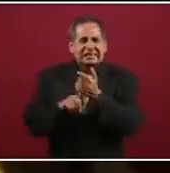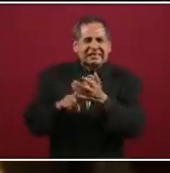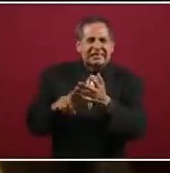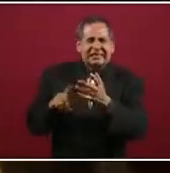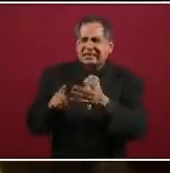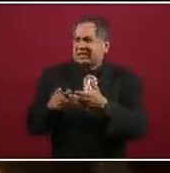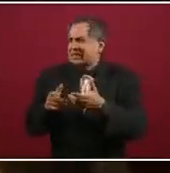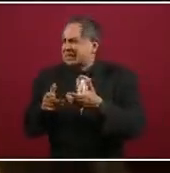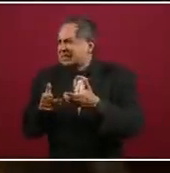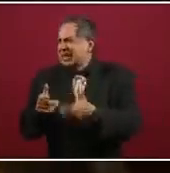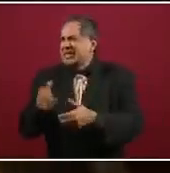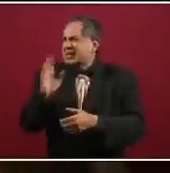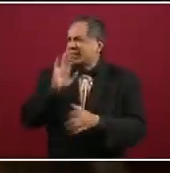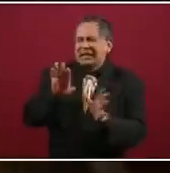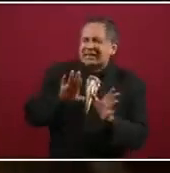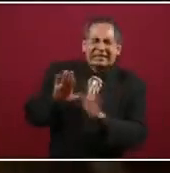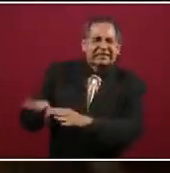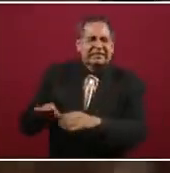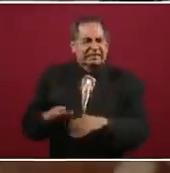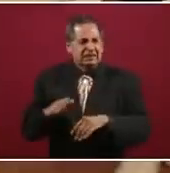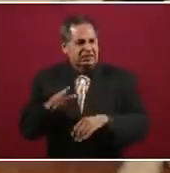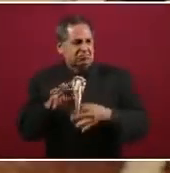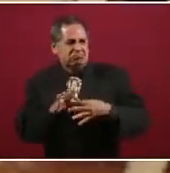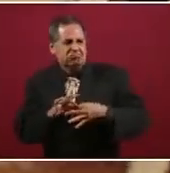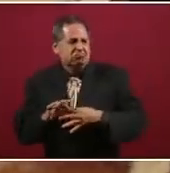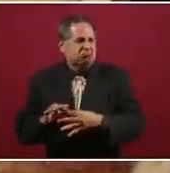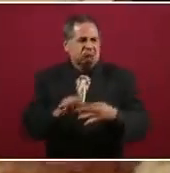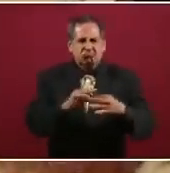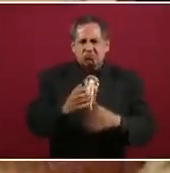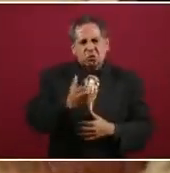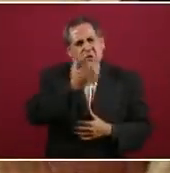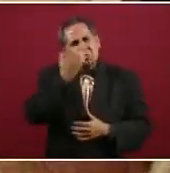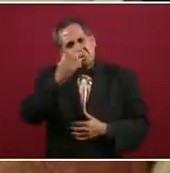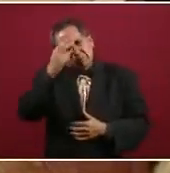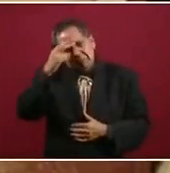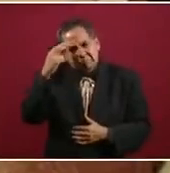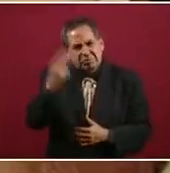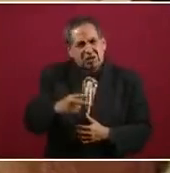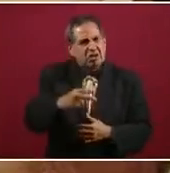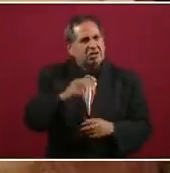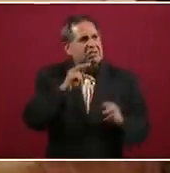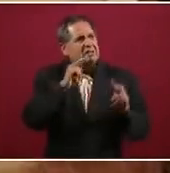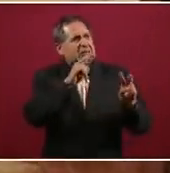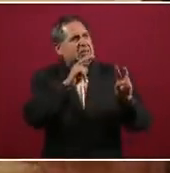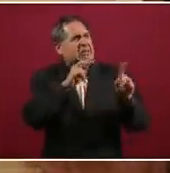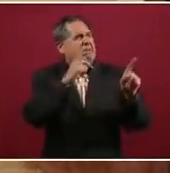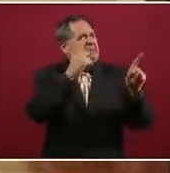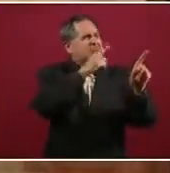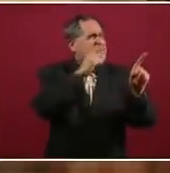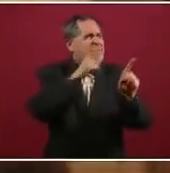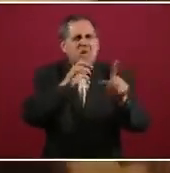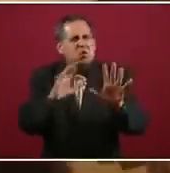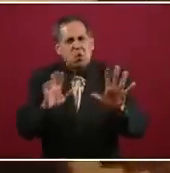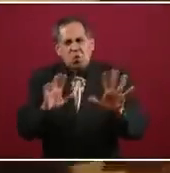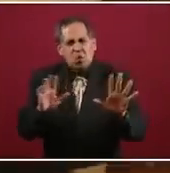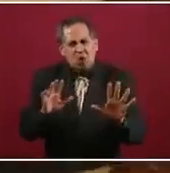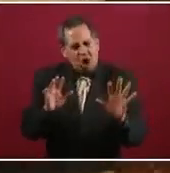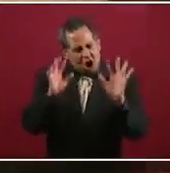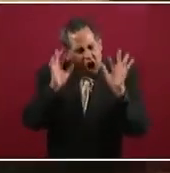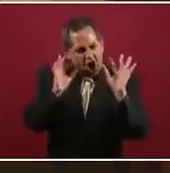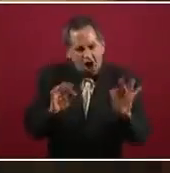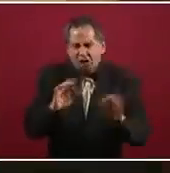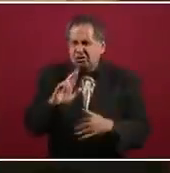las calles, las ceremonias cívicas tradicionales, las estatuas horribles, y ir a